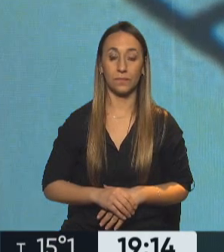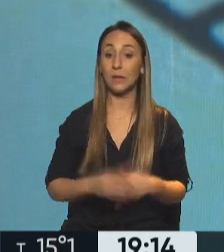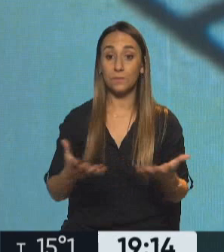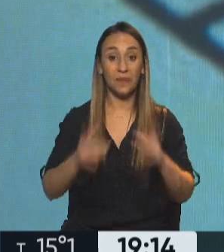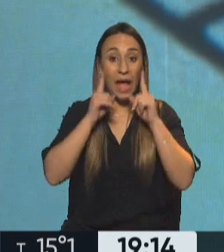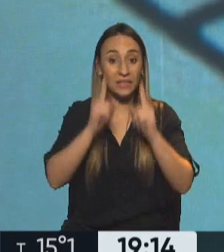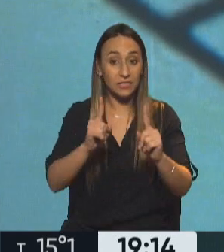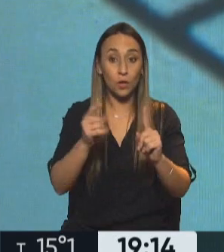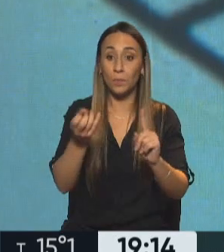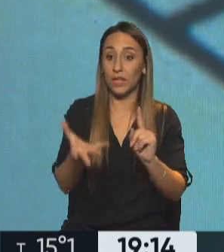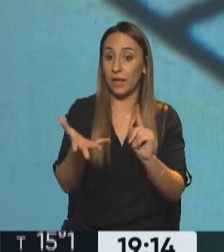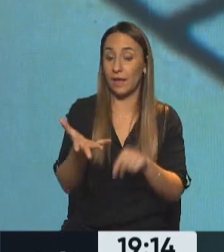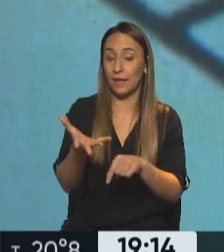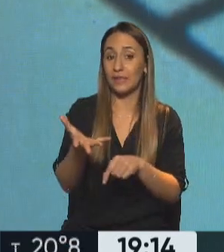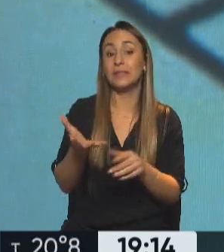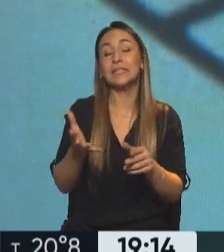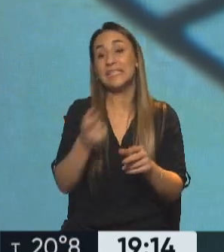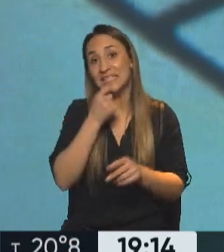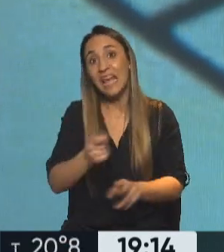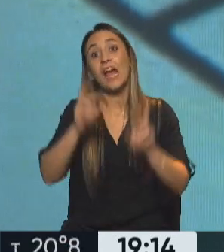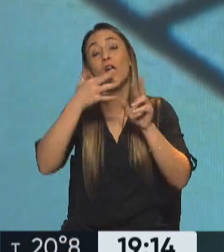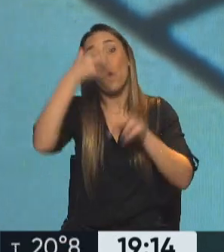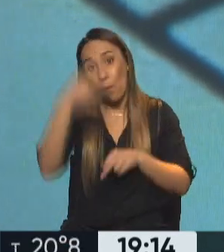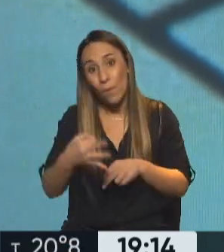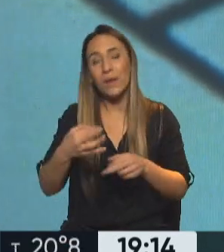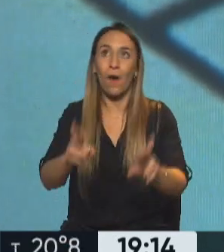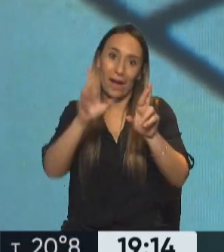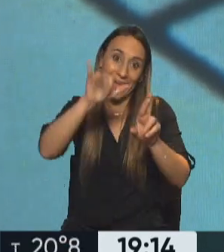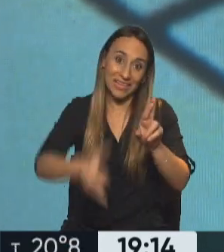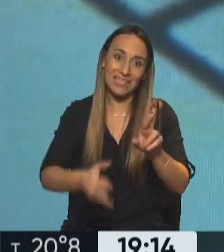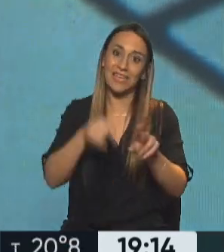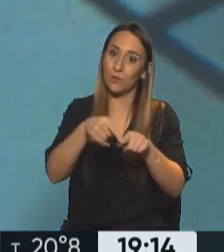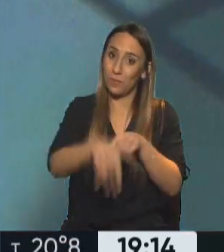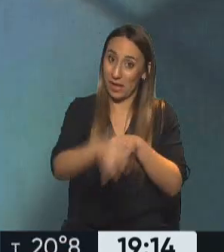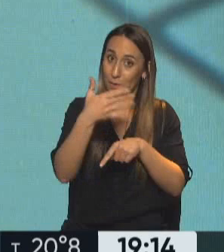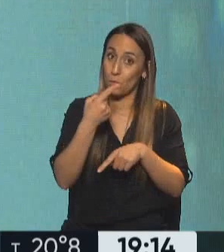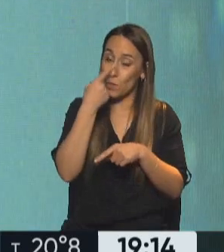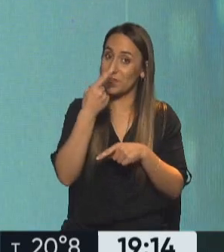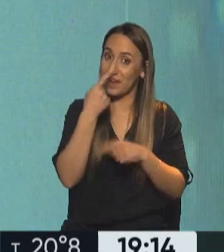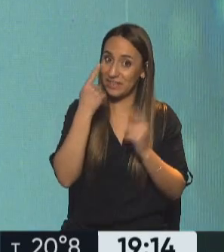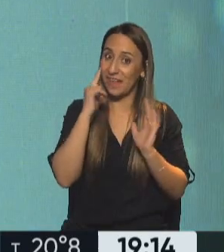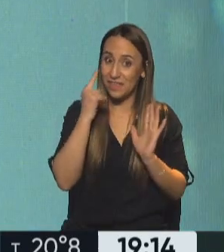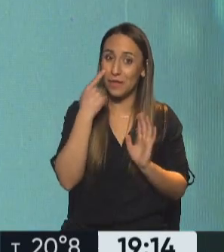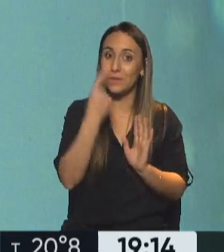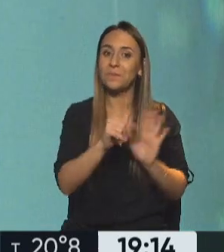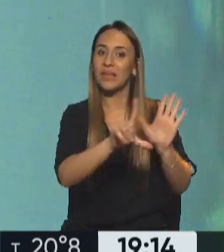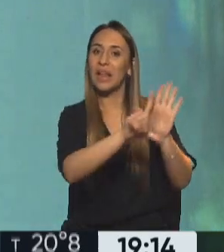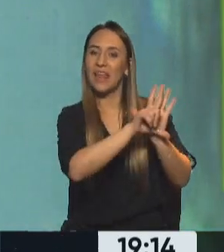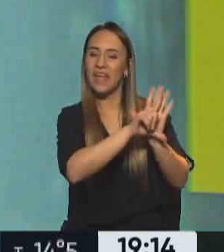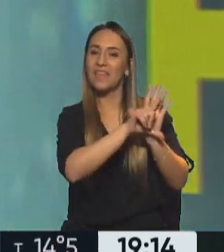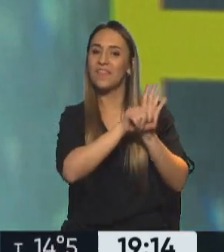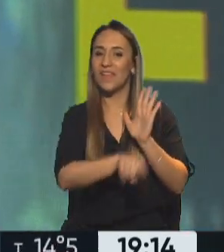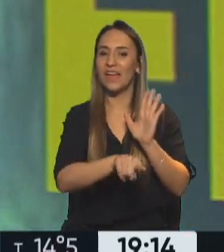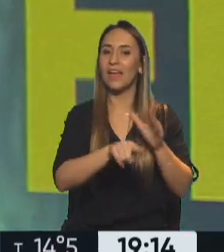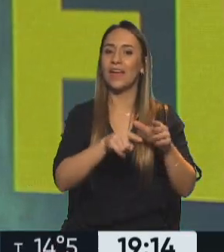Bueno, y atención, porque si se cumple, que esperemos que se cumpla, va a ser muy interesante ver la aplicación de la ley de etiquetado frontal.